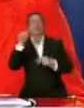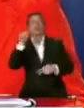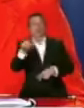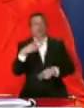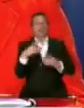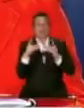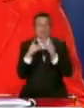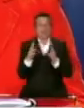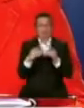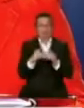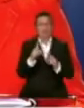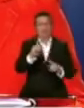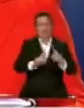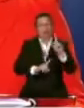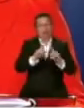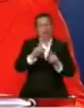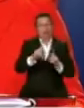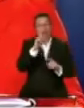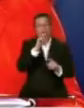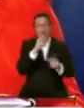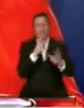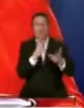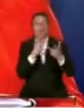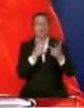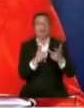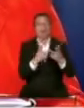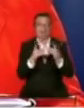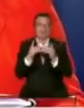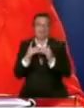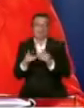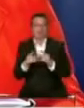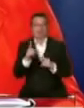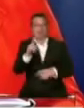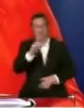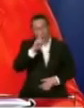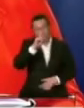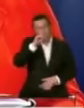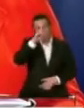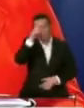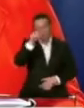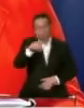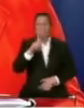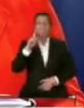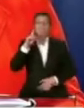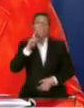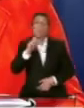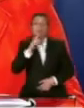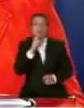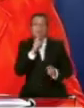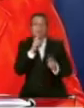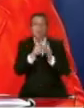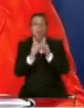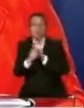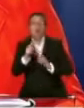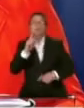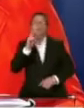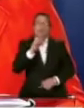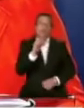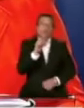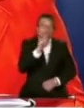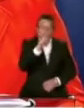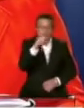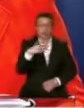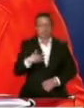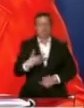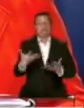democracia y aquellos que son una amenaza para nuestra democracia, porque están acostumbrados a hacer de la mentira su base discursiva. Lo que nosotros